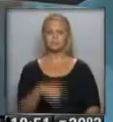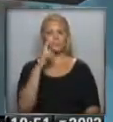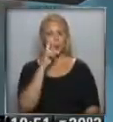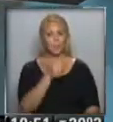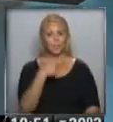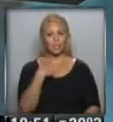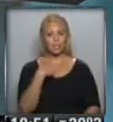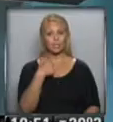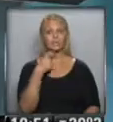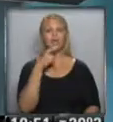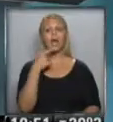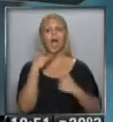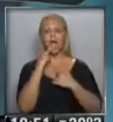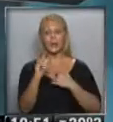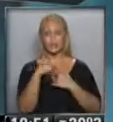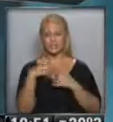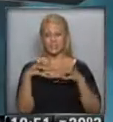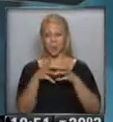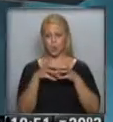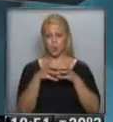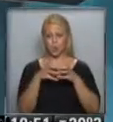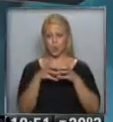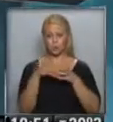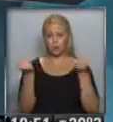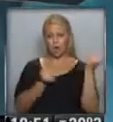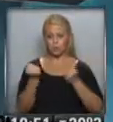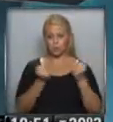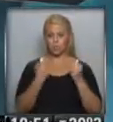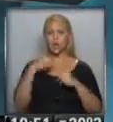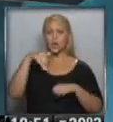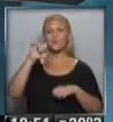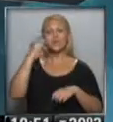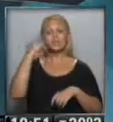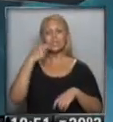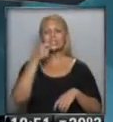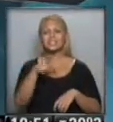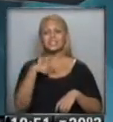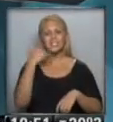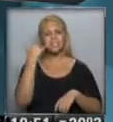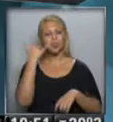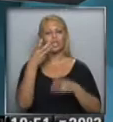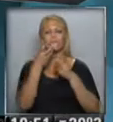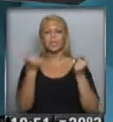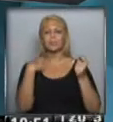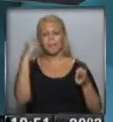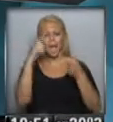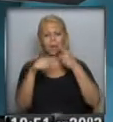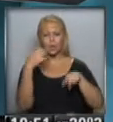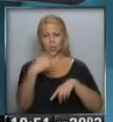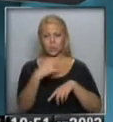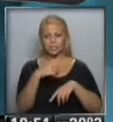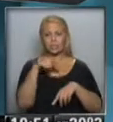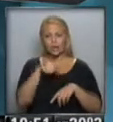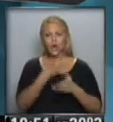Advertencia de camioneros. En Córdoba, Pablo Moyano aseguró que cuando venza la conciliación obligatoria, volverán los bloqueos